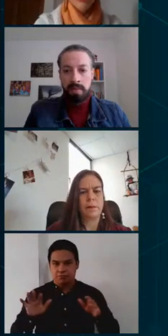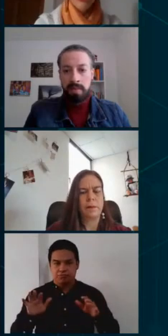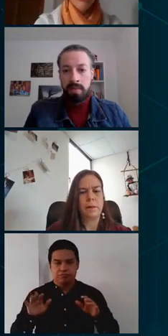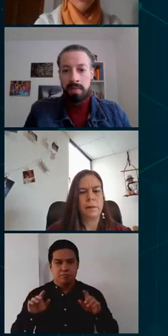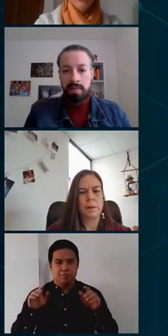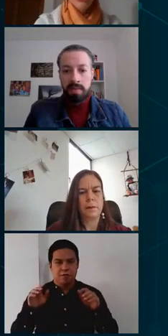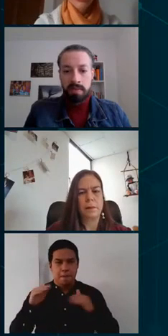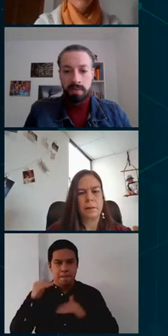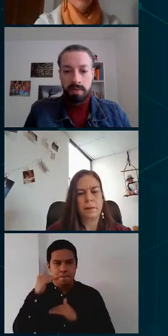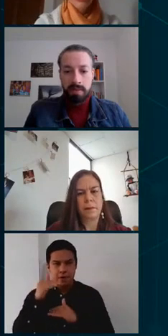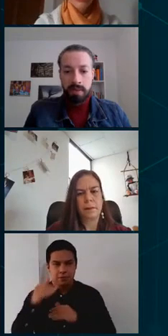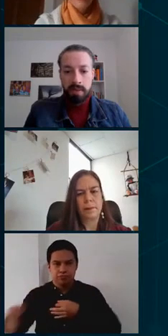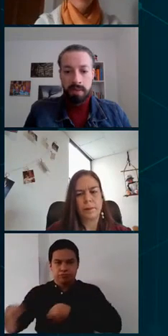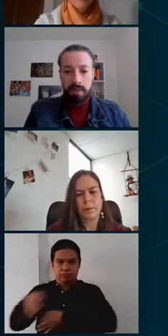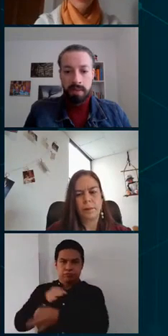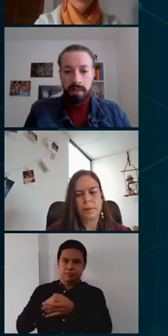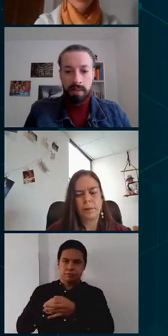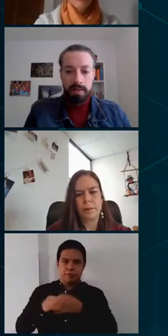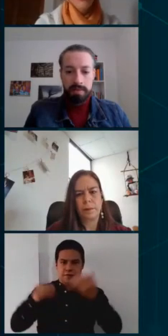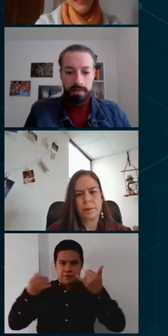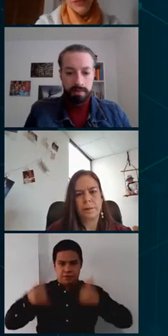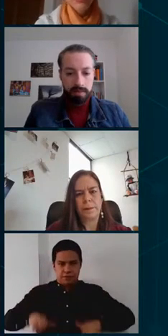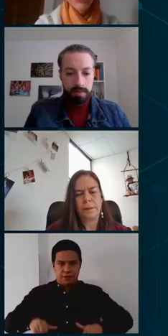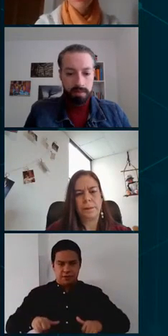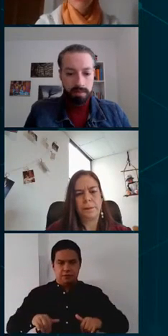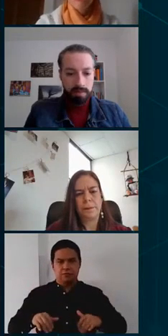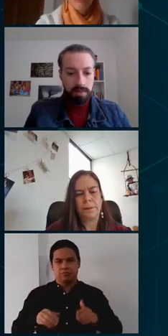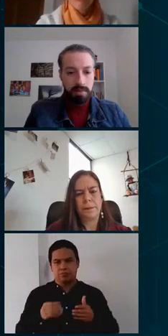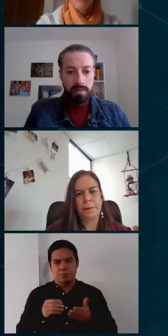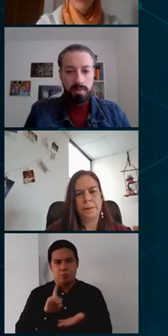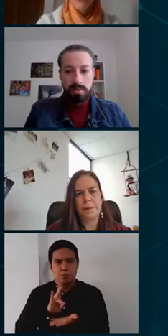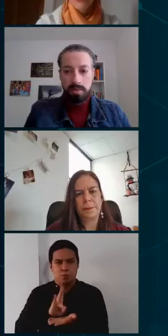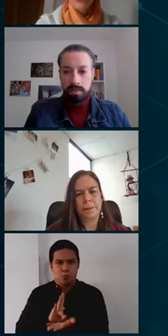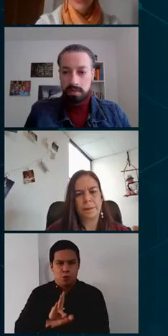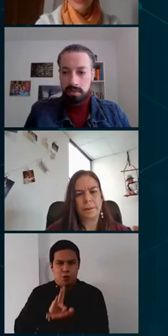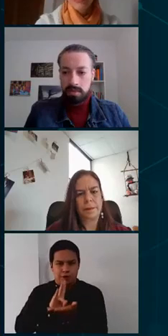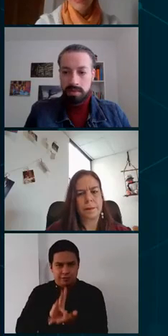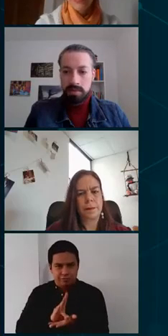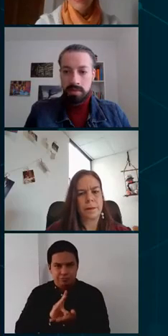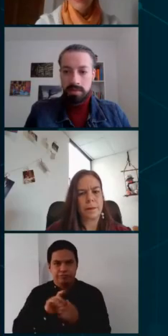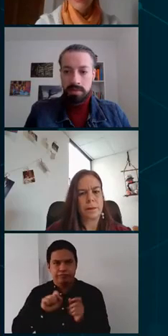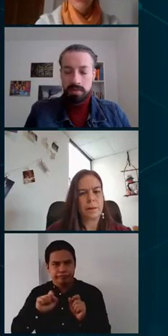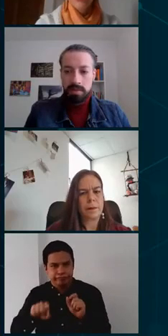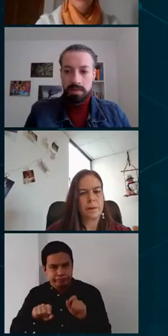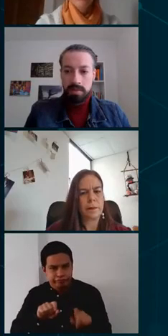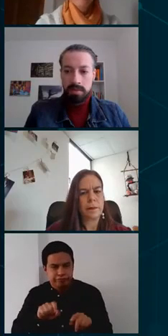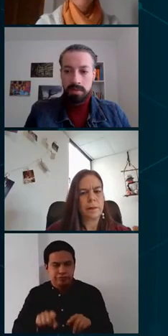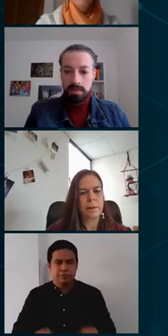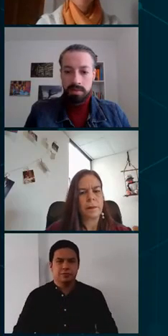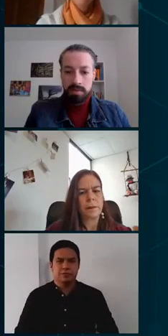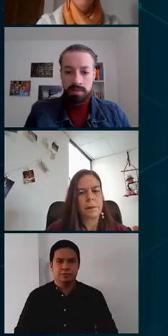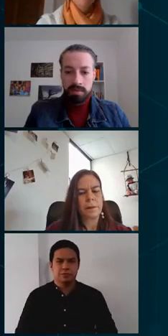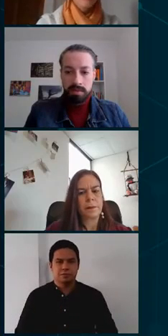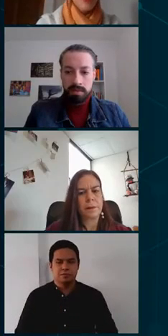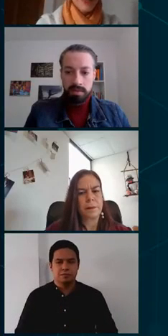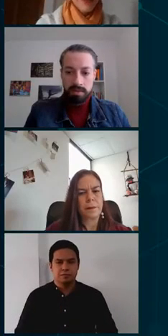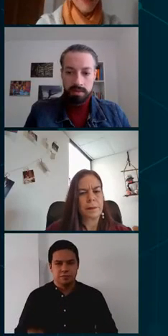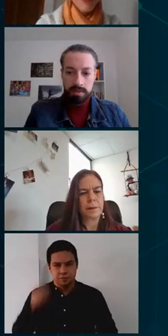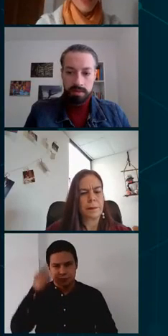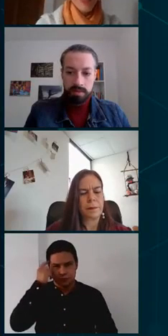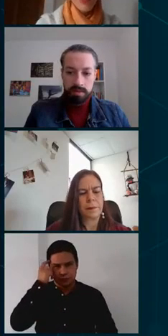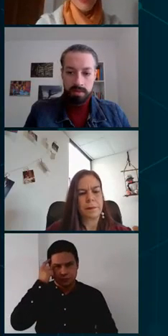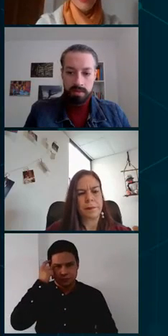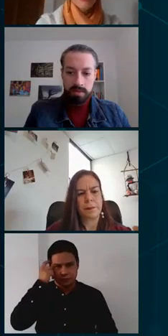que estábamos hablando de IDEO, pues para vivir el proceso de Design Thinking. Y ahora vamos a